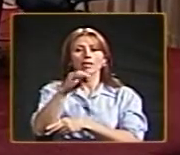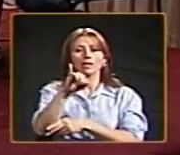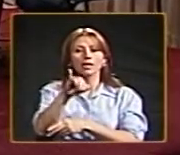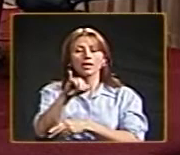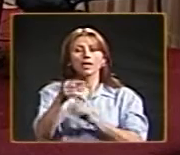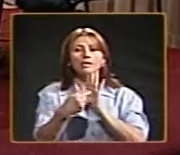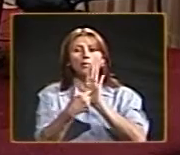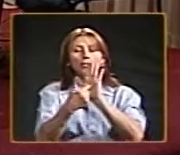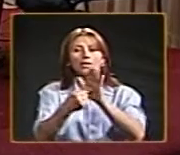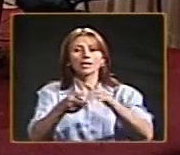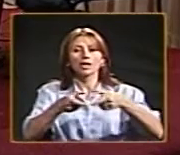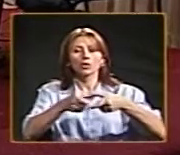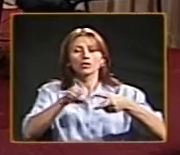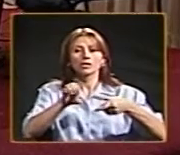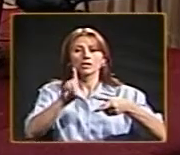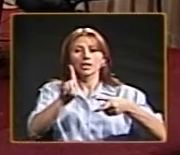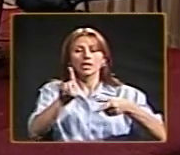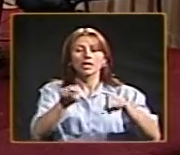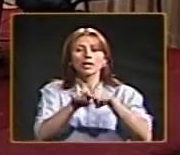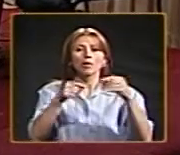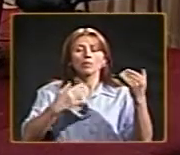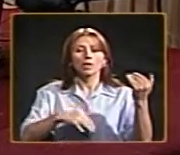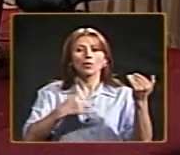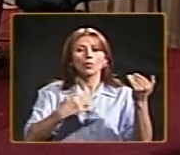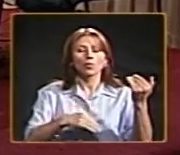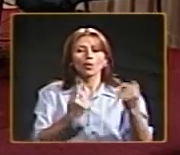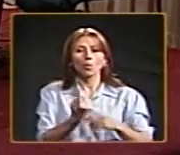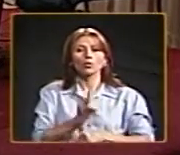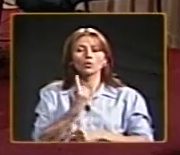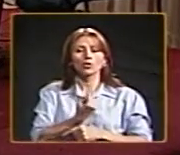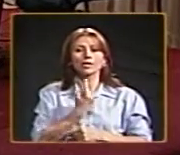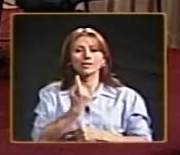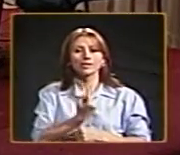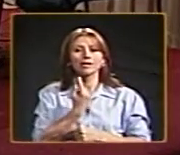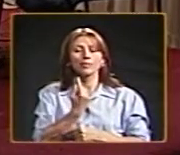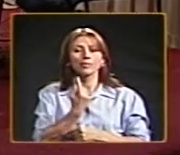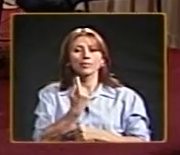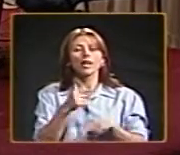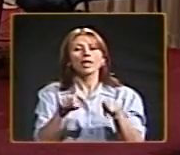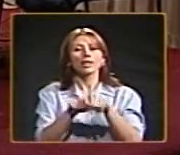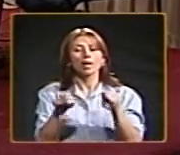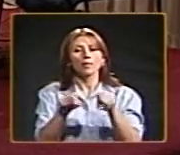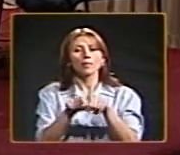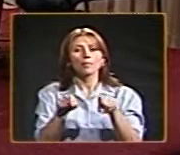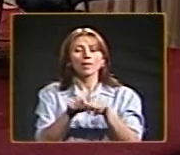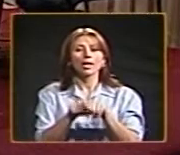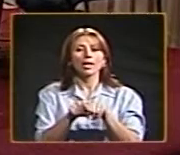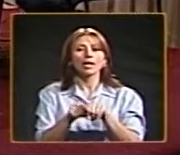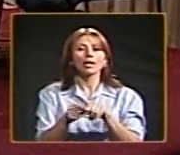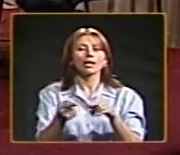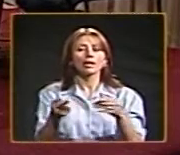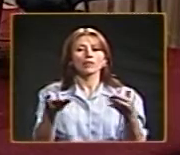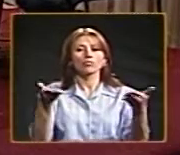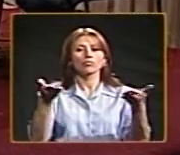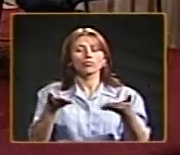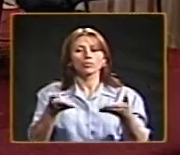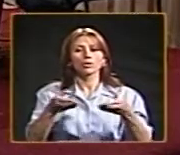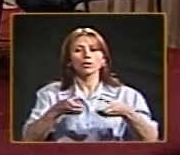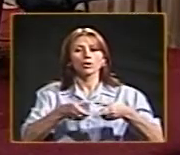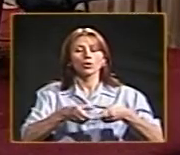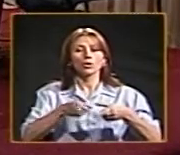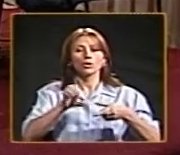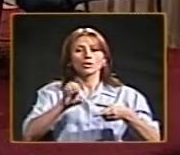su disco compacto interpretando él solo, como solista, la guitarra eléctrica. También tenemos la presentación del